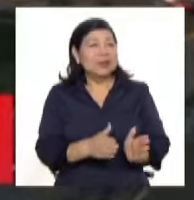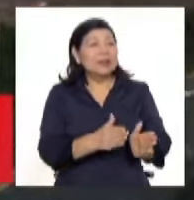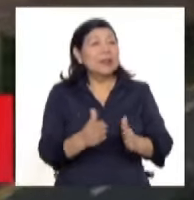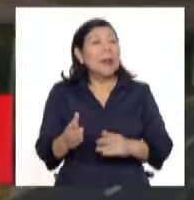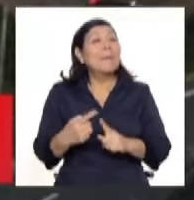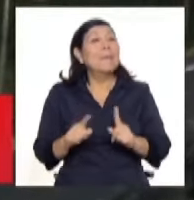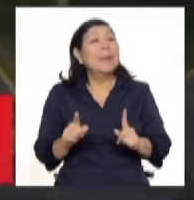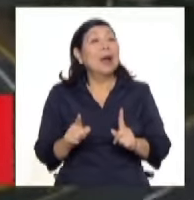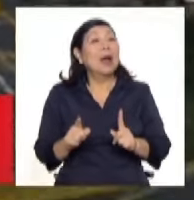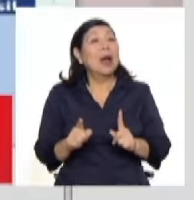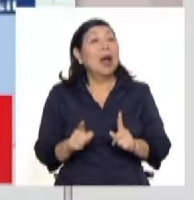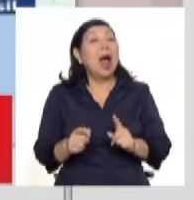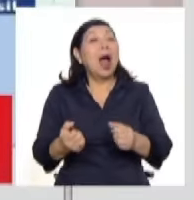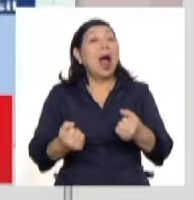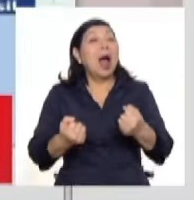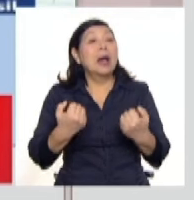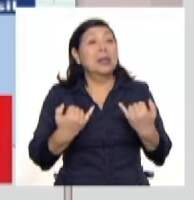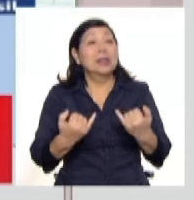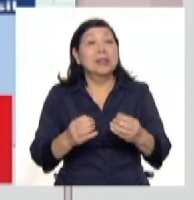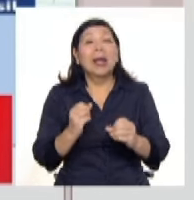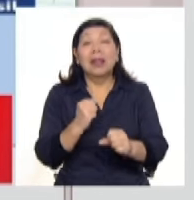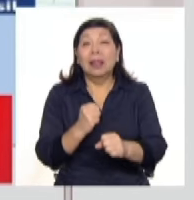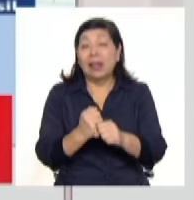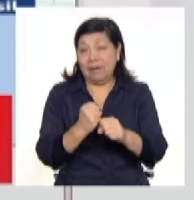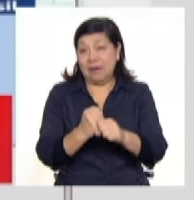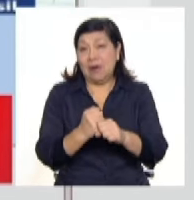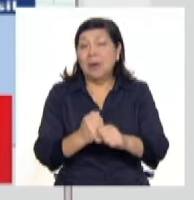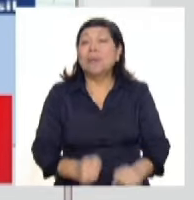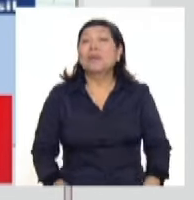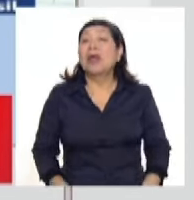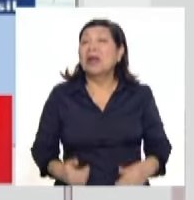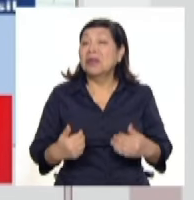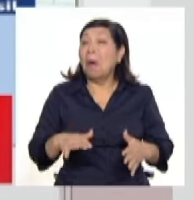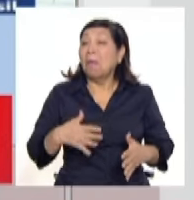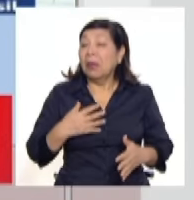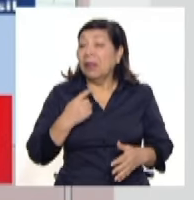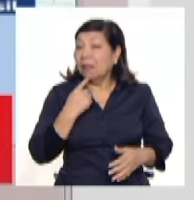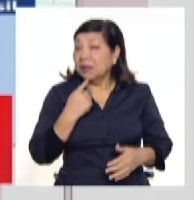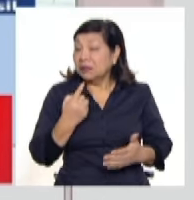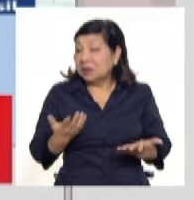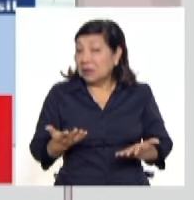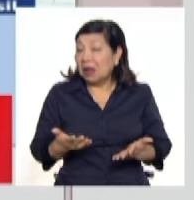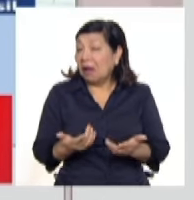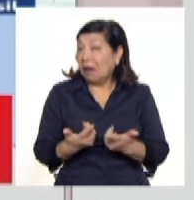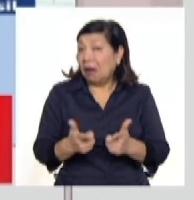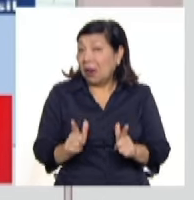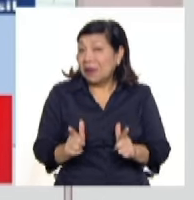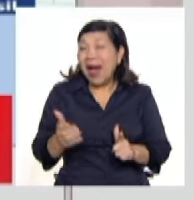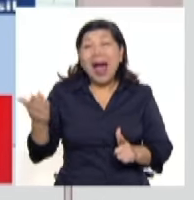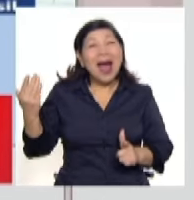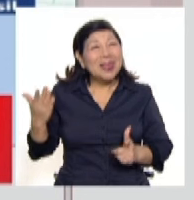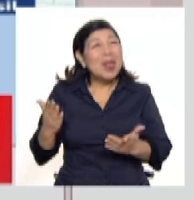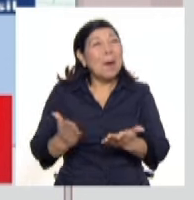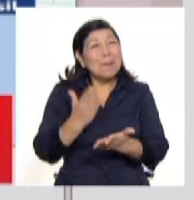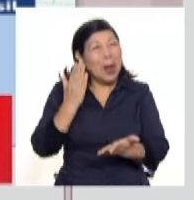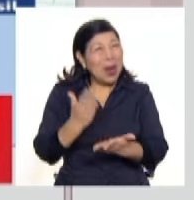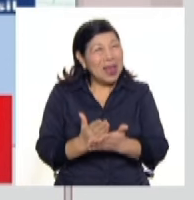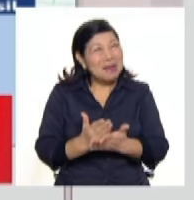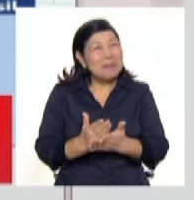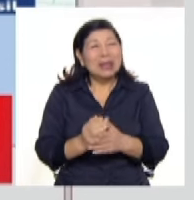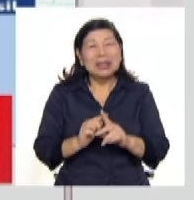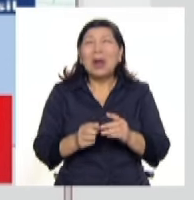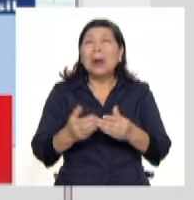licitación la ejecución de esta obra. Con esta obra ya podríamos tener liberado lo que hoy día ven con ustedes con